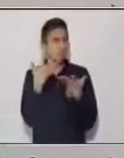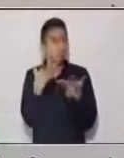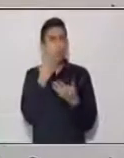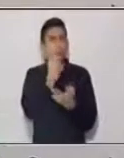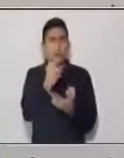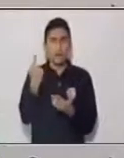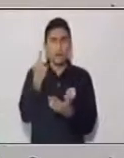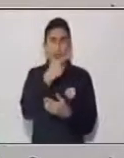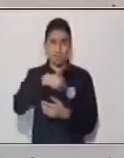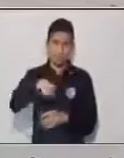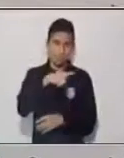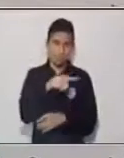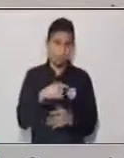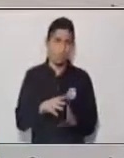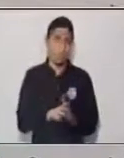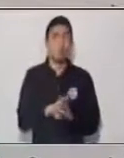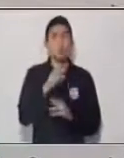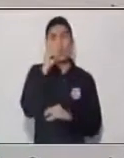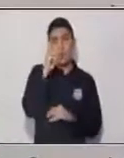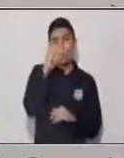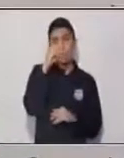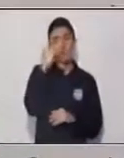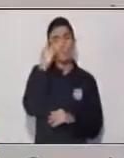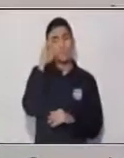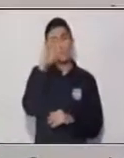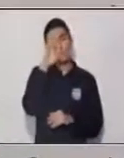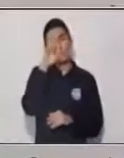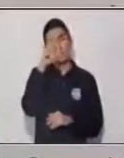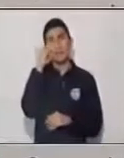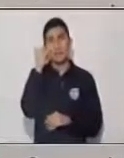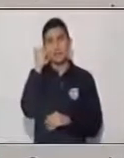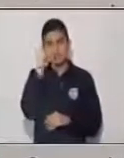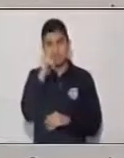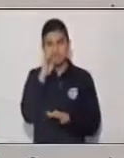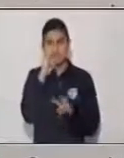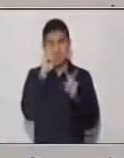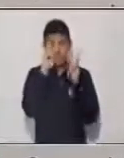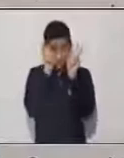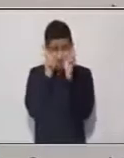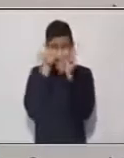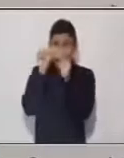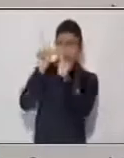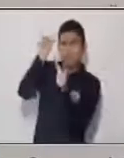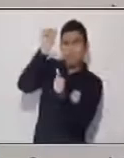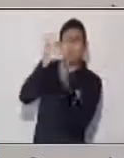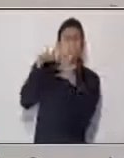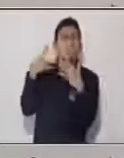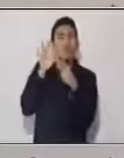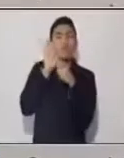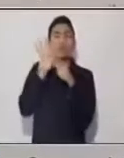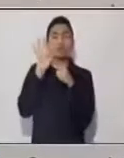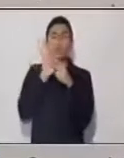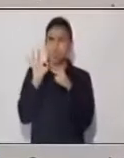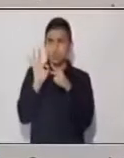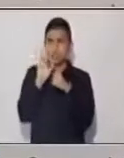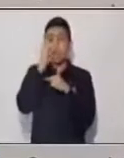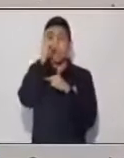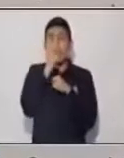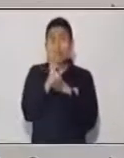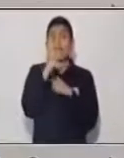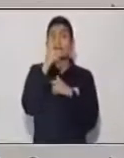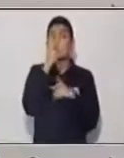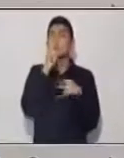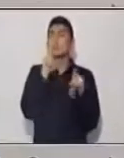cada rectángulo, un diferencial en X. Y la altura, pues la función. Esa fue una de